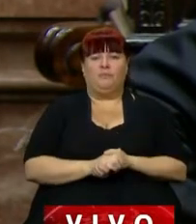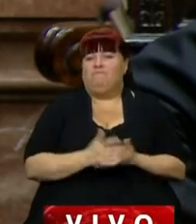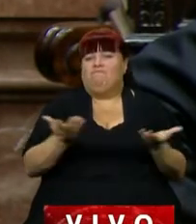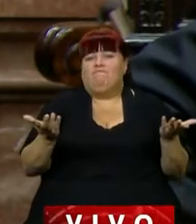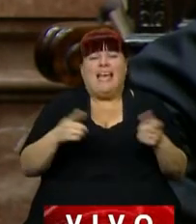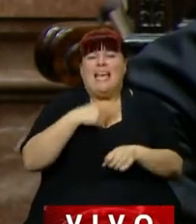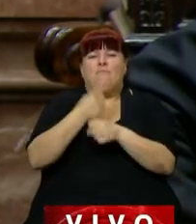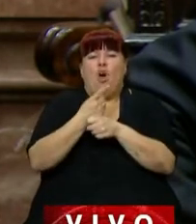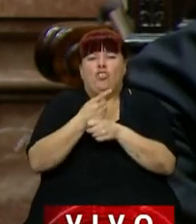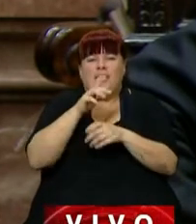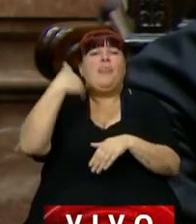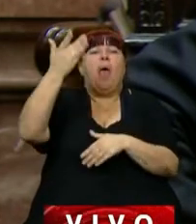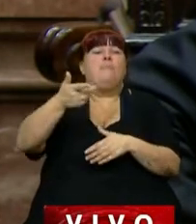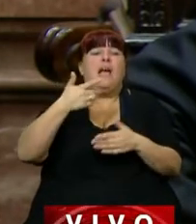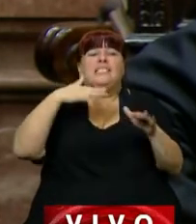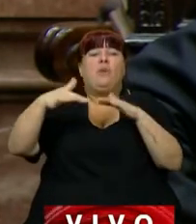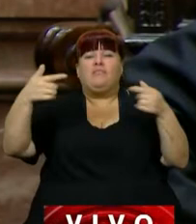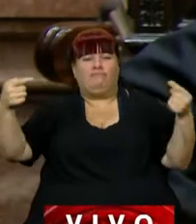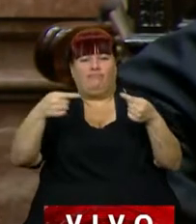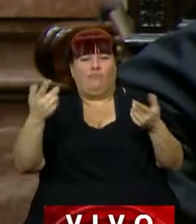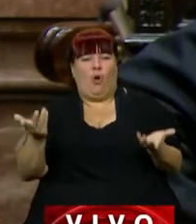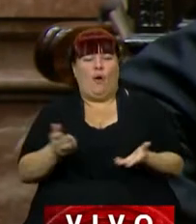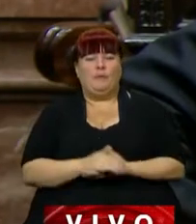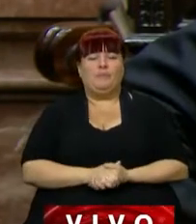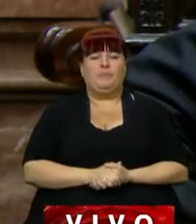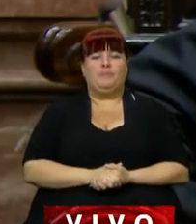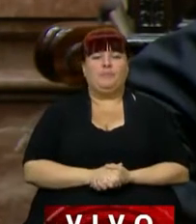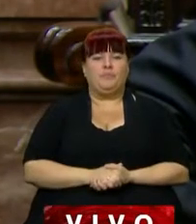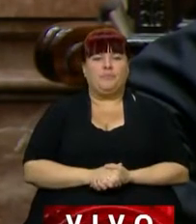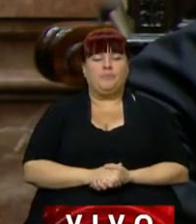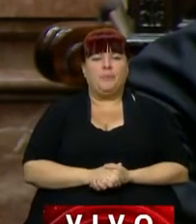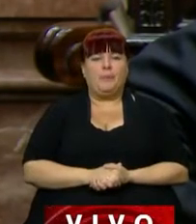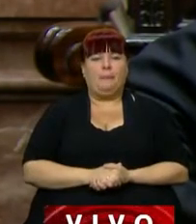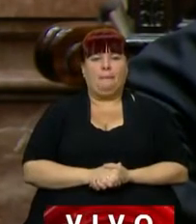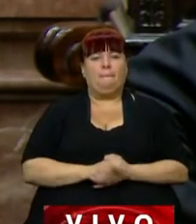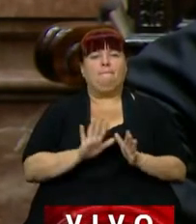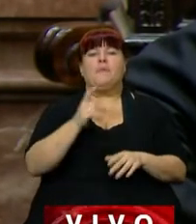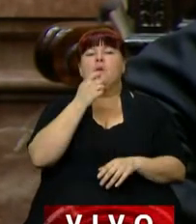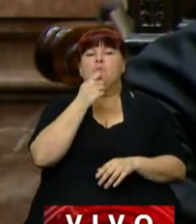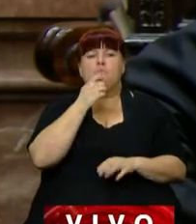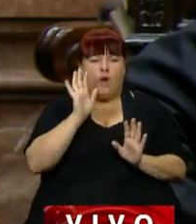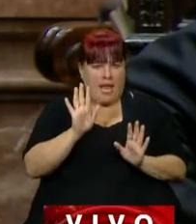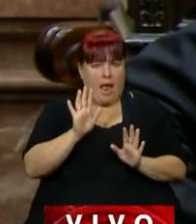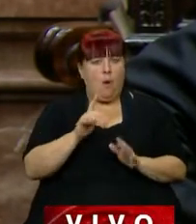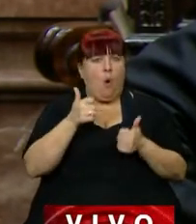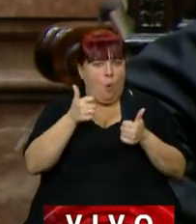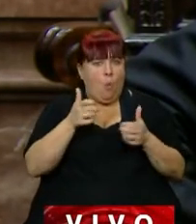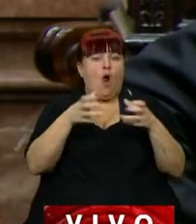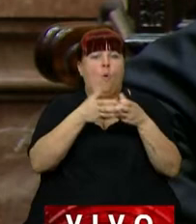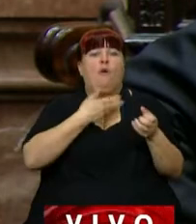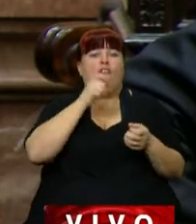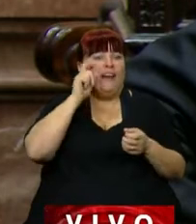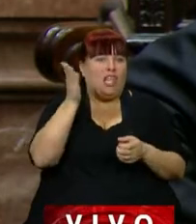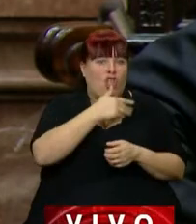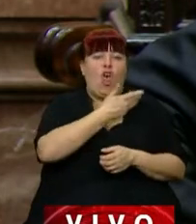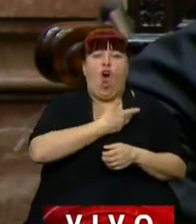no hay forma de sostenerlo después con la realidad. Miren, por ejemplo, es muy bueno que el Frente de Todos,